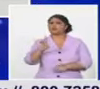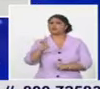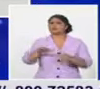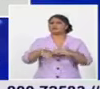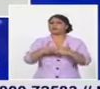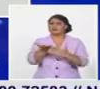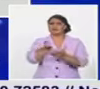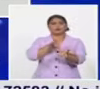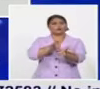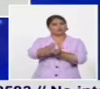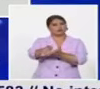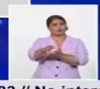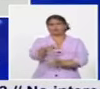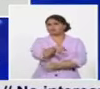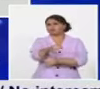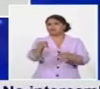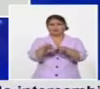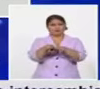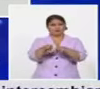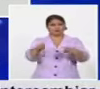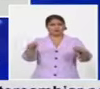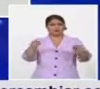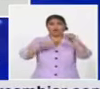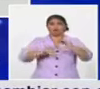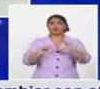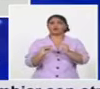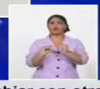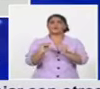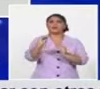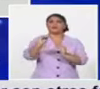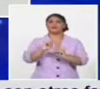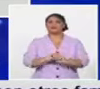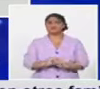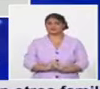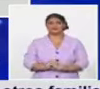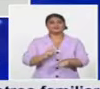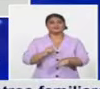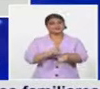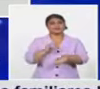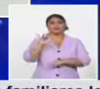ver también en el gráfico, de total, en los últimos 15 días se han diagnosticado